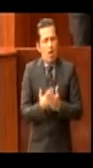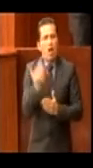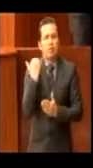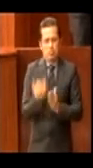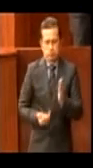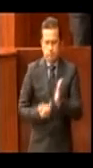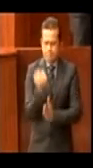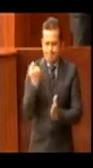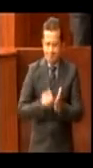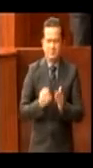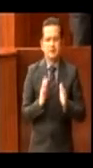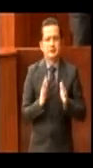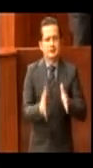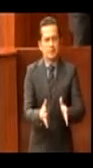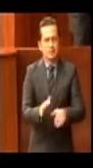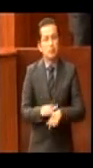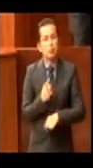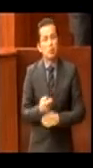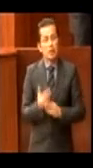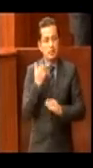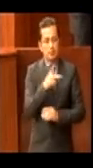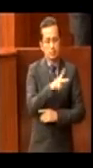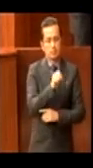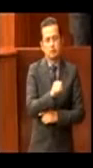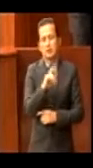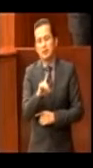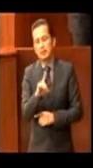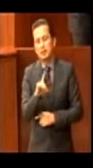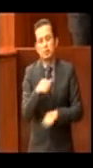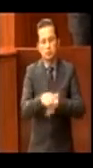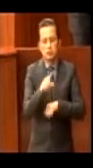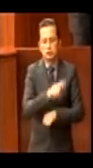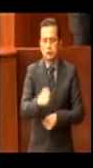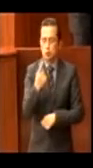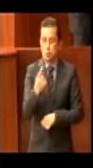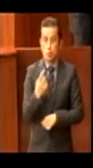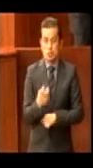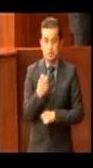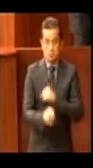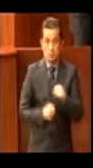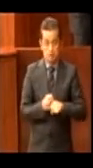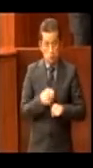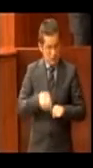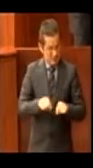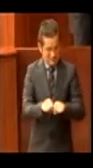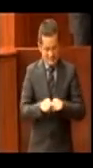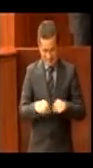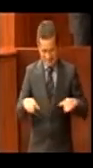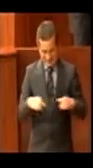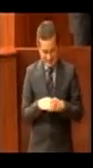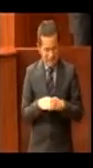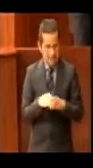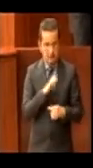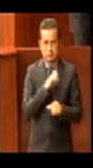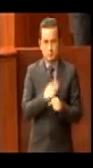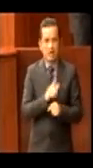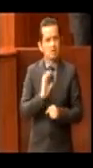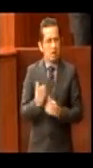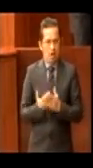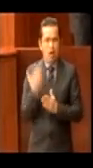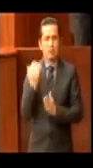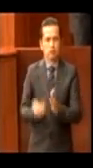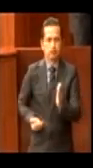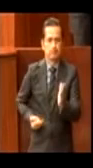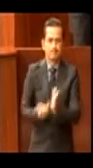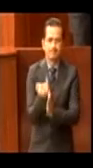sentencia del procedimiento distrital 101 de este año esta sala especializada ya se pronunció sobre dos de los tres